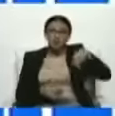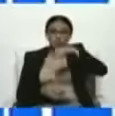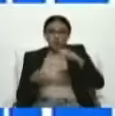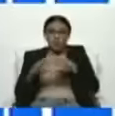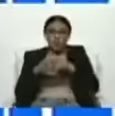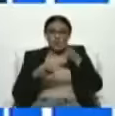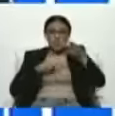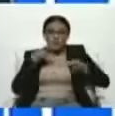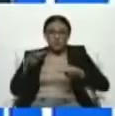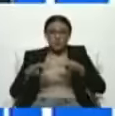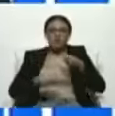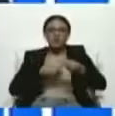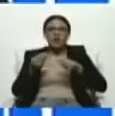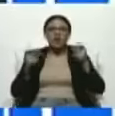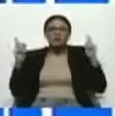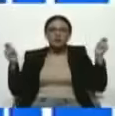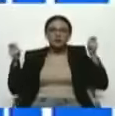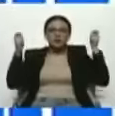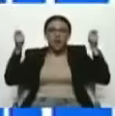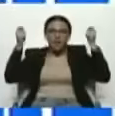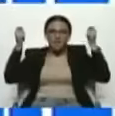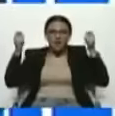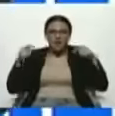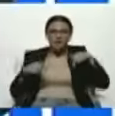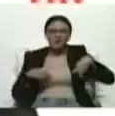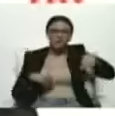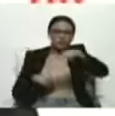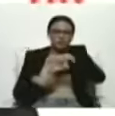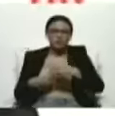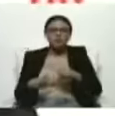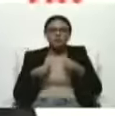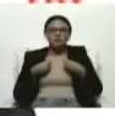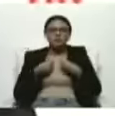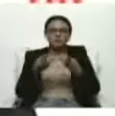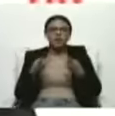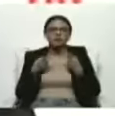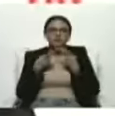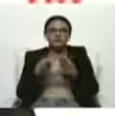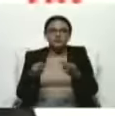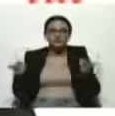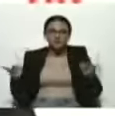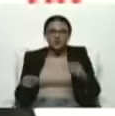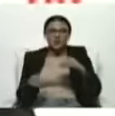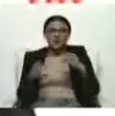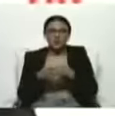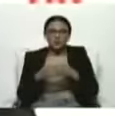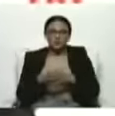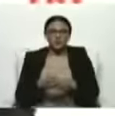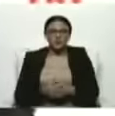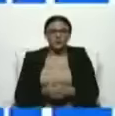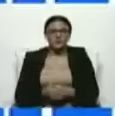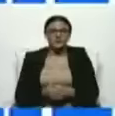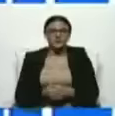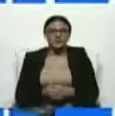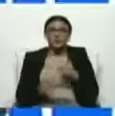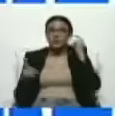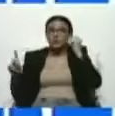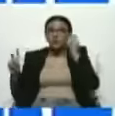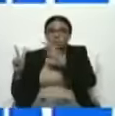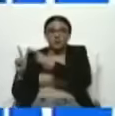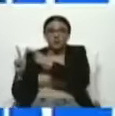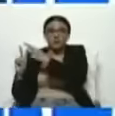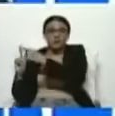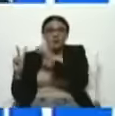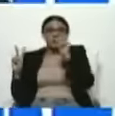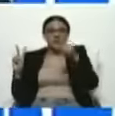está la doctora Gabriela Jiménez, vocera del Comando de Campaña Venezuela Nuestra, nuestra joven líder